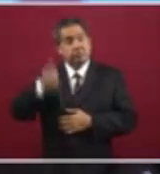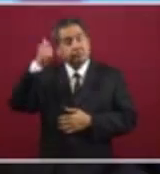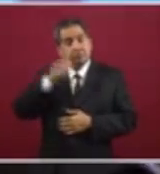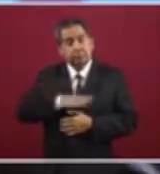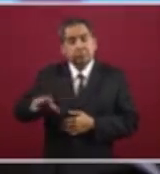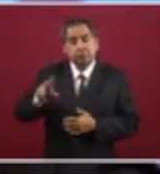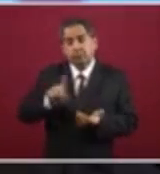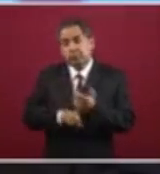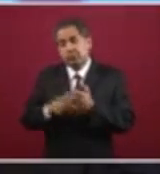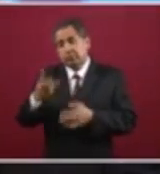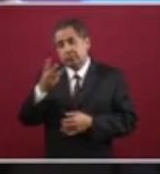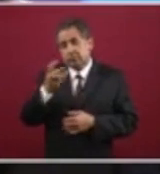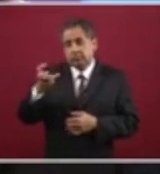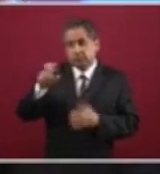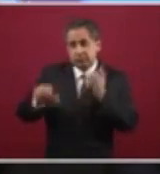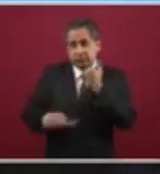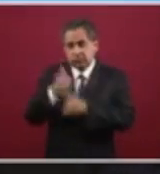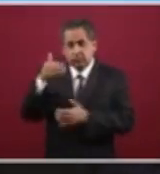más de